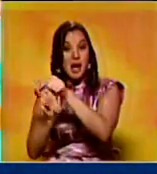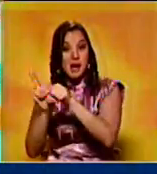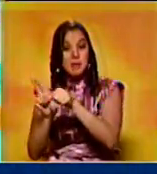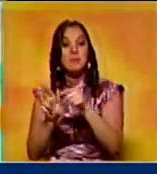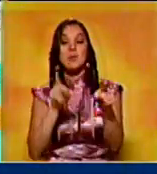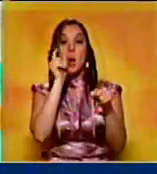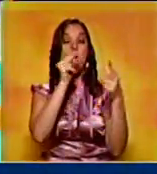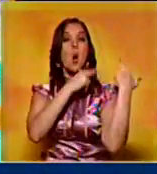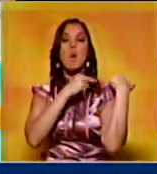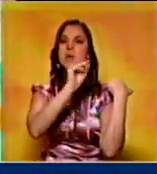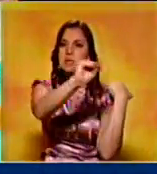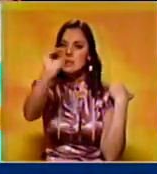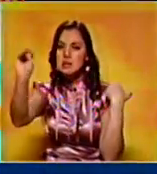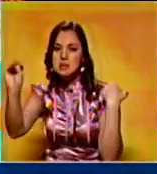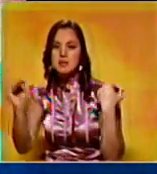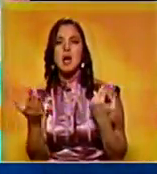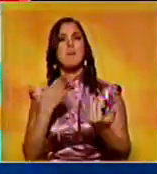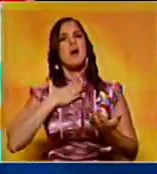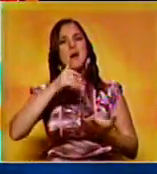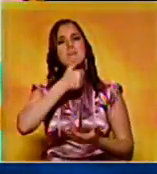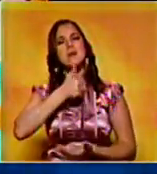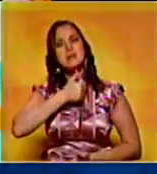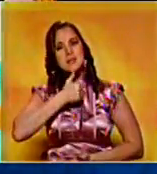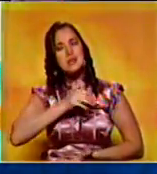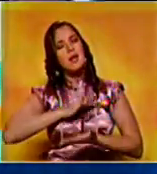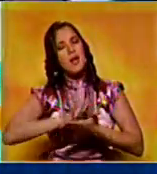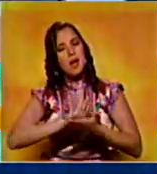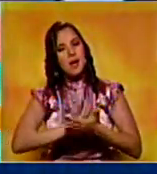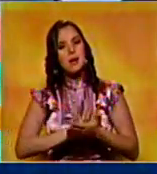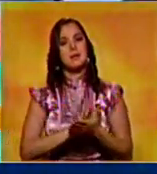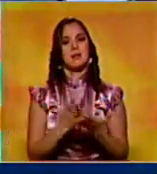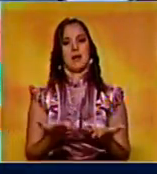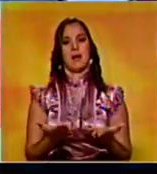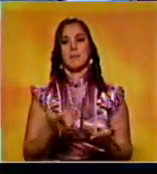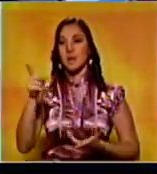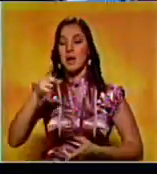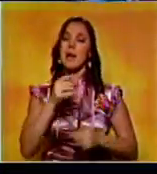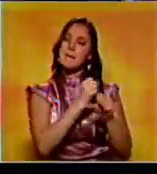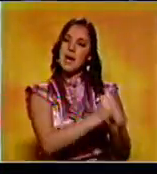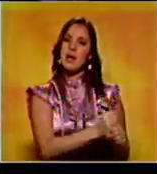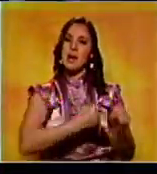instó a los residentes a tener paciencia mientras las autoridades investigan el suceso